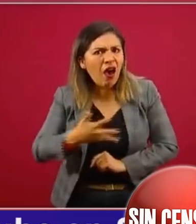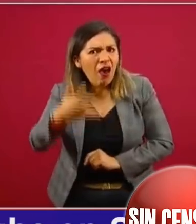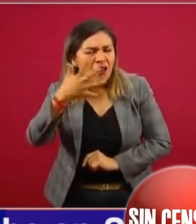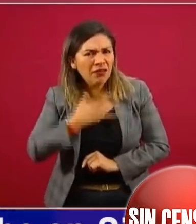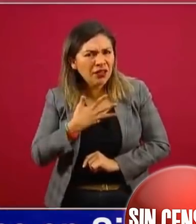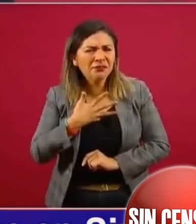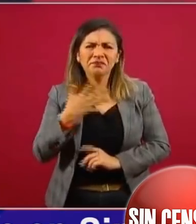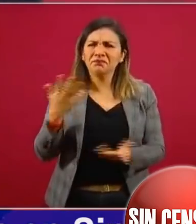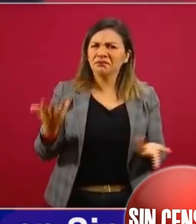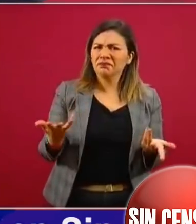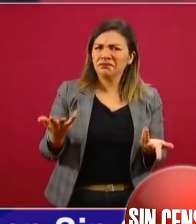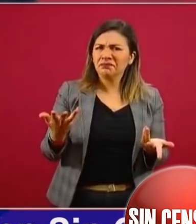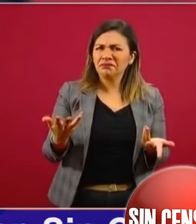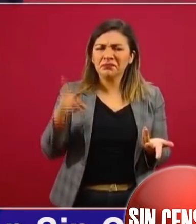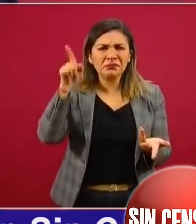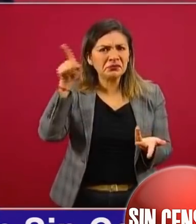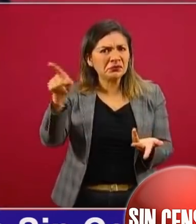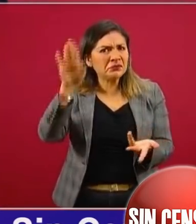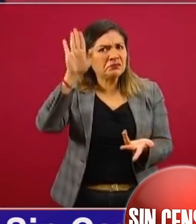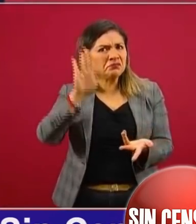Querían llevar ellos